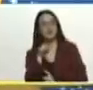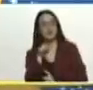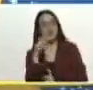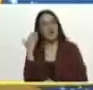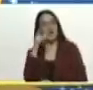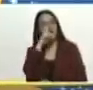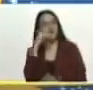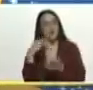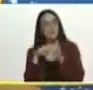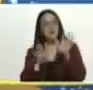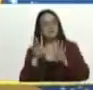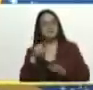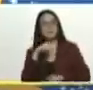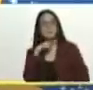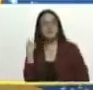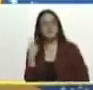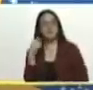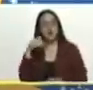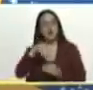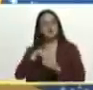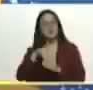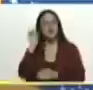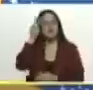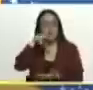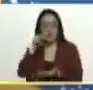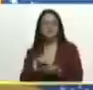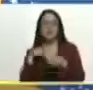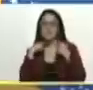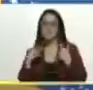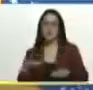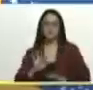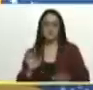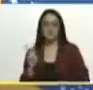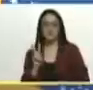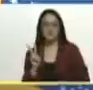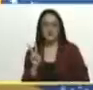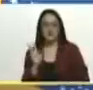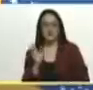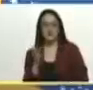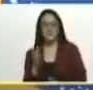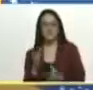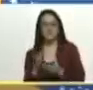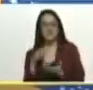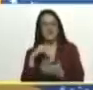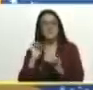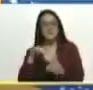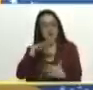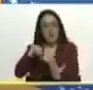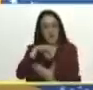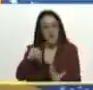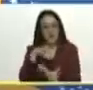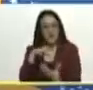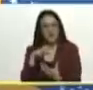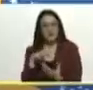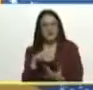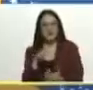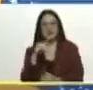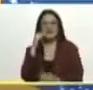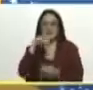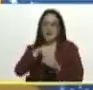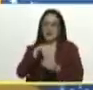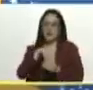año 2015 nosotros perdimos la elección de la Asamblea Nacional, que fue cuando empezó toda la tragedia del sabotaje